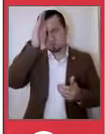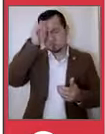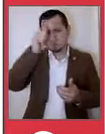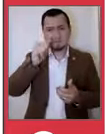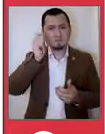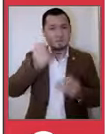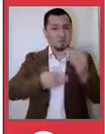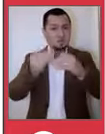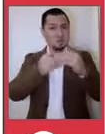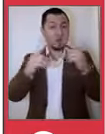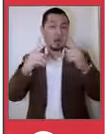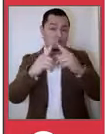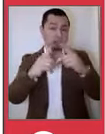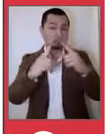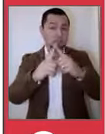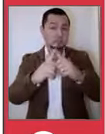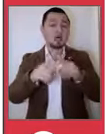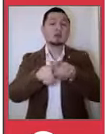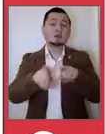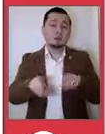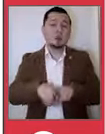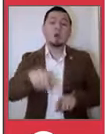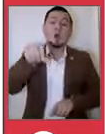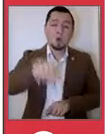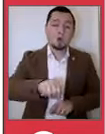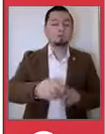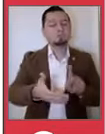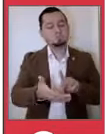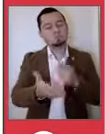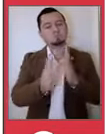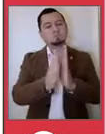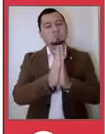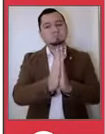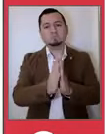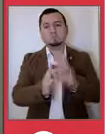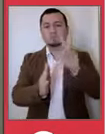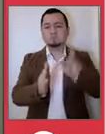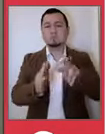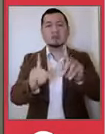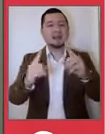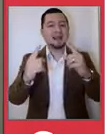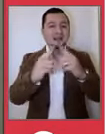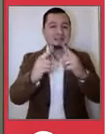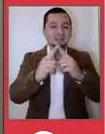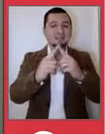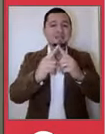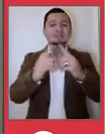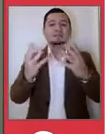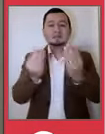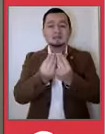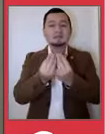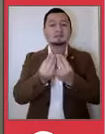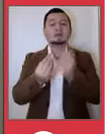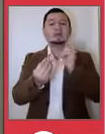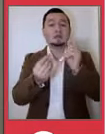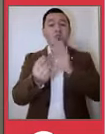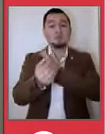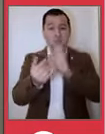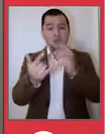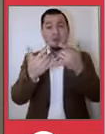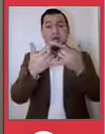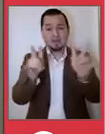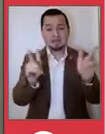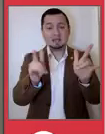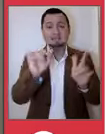de todas las iglesias de este estado hoy necesitamos una vez más su apoyo las iglesias y los centros de culto podrán estar abiertos pero